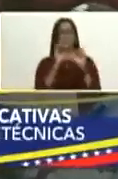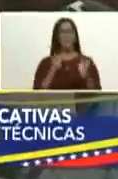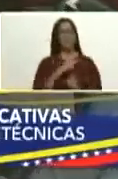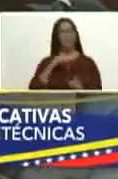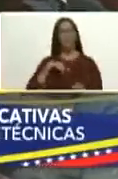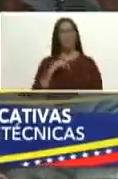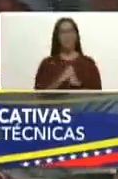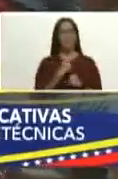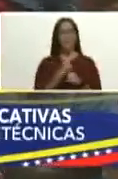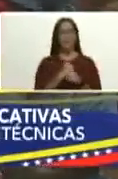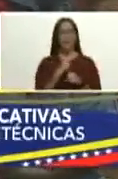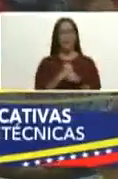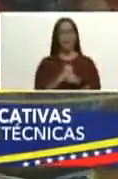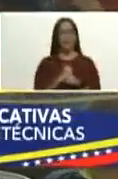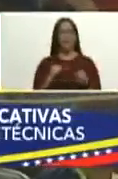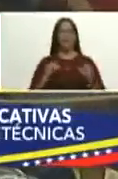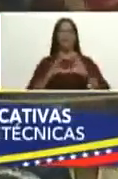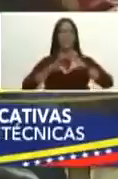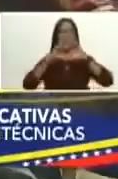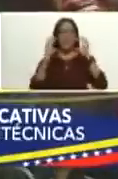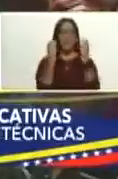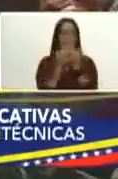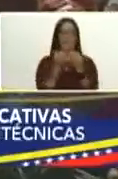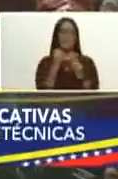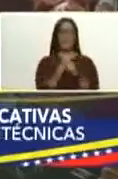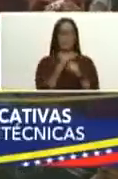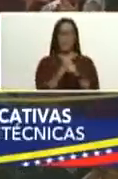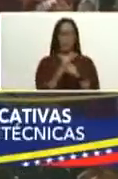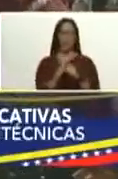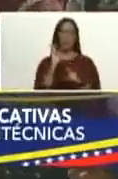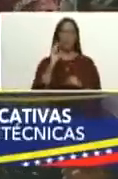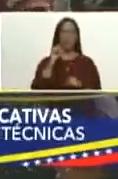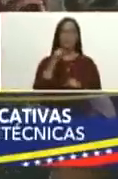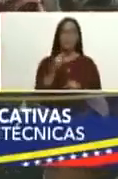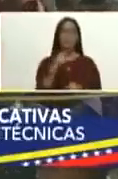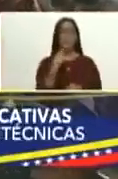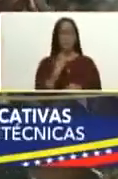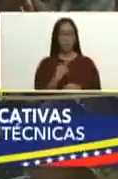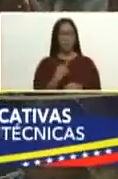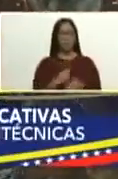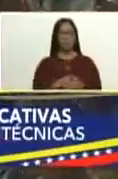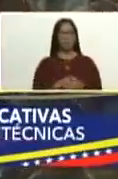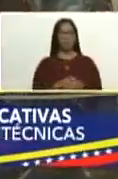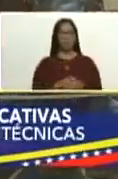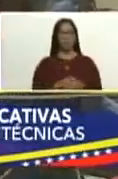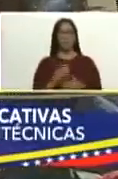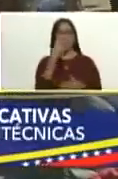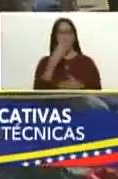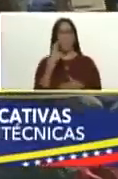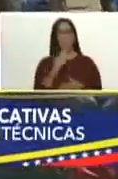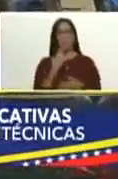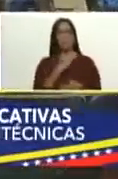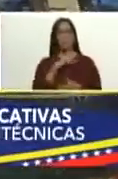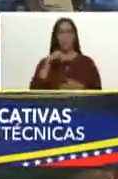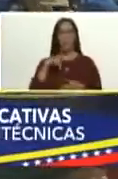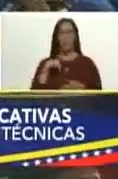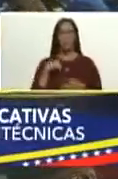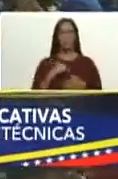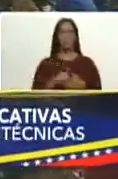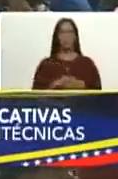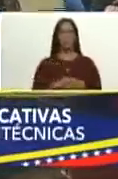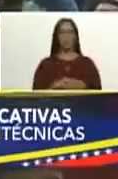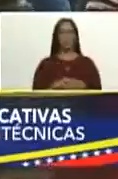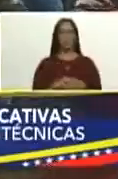los trabajadores, la clase obrera, tal cual como usted lo ratifica, que se compromete con nosotros, nosotros